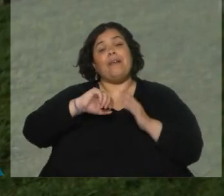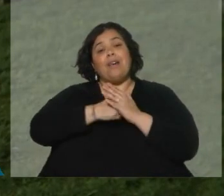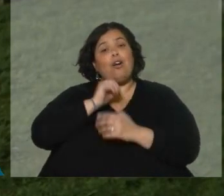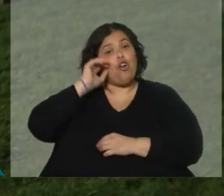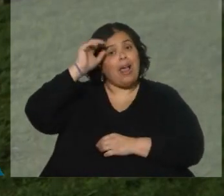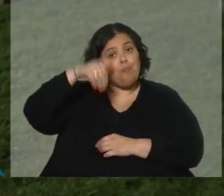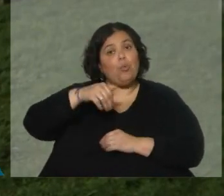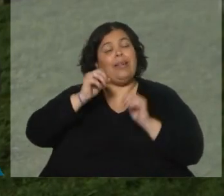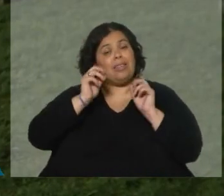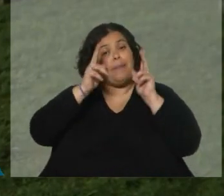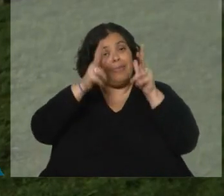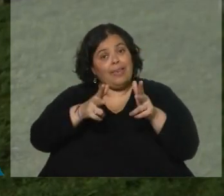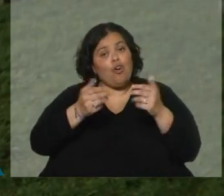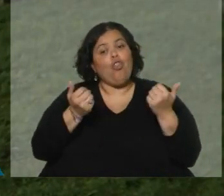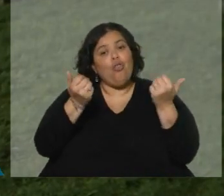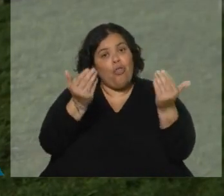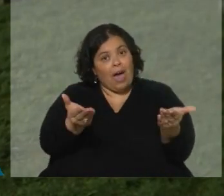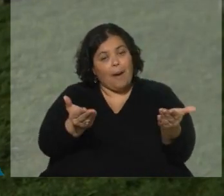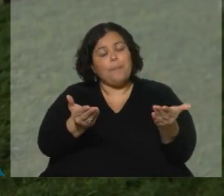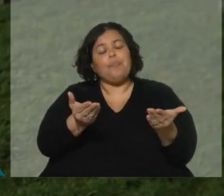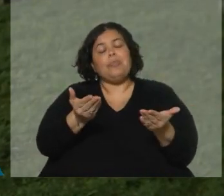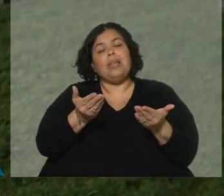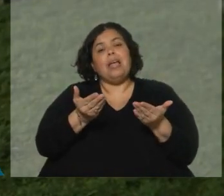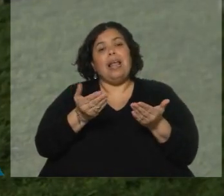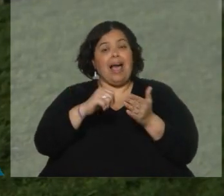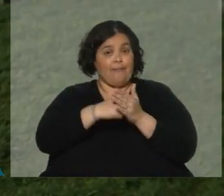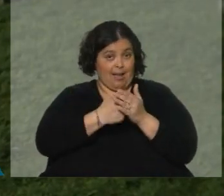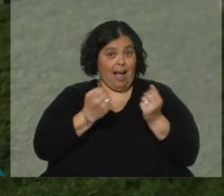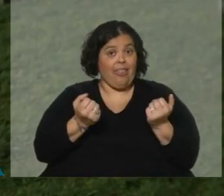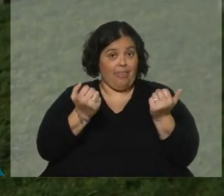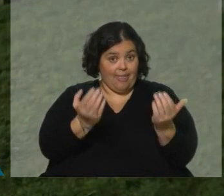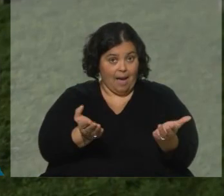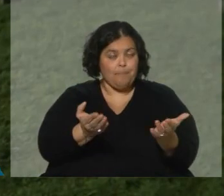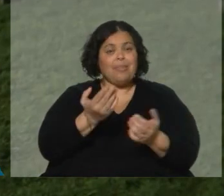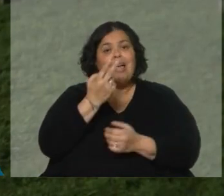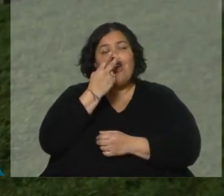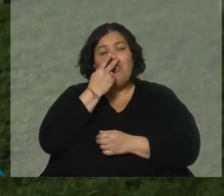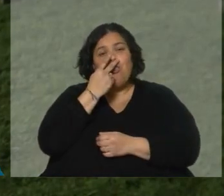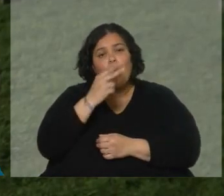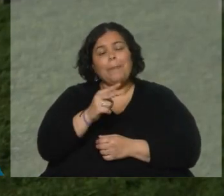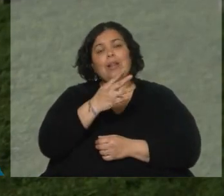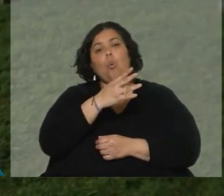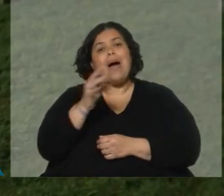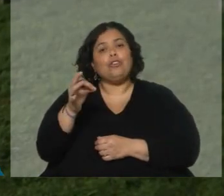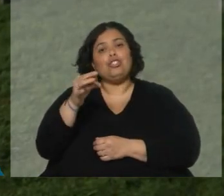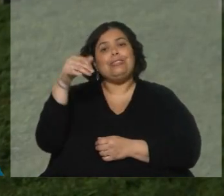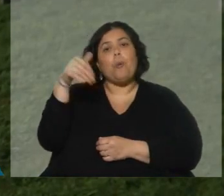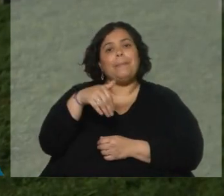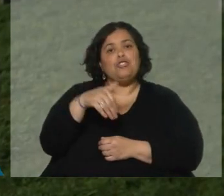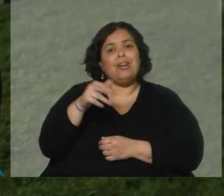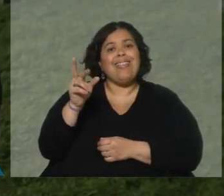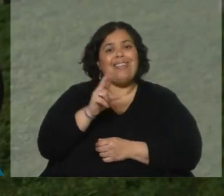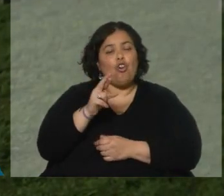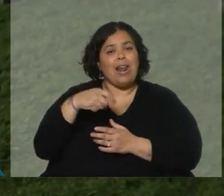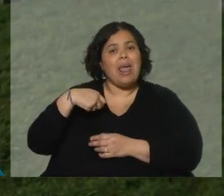que se estaba otorgando por parte de la banca unos dos mil cuatrocientos millones de dólares de préstamo y que hoy ha aumentado